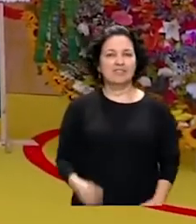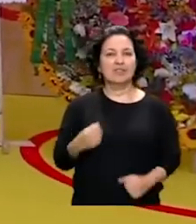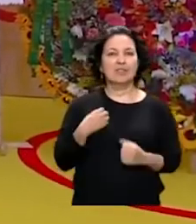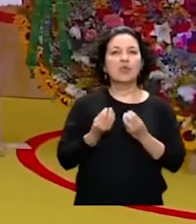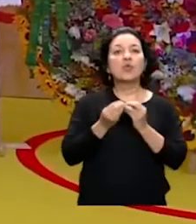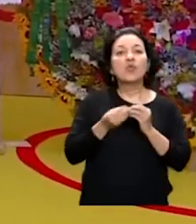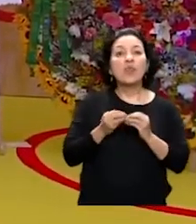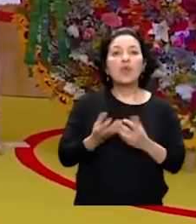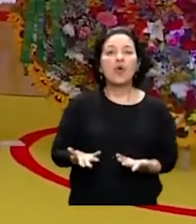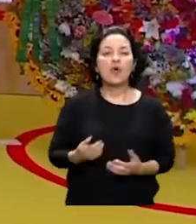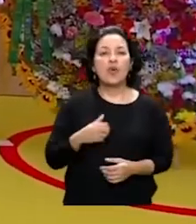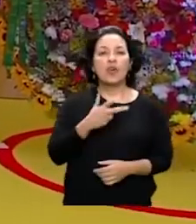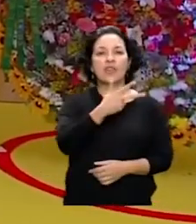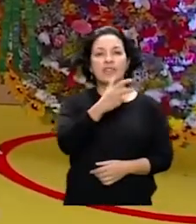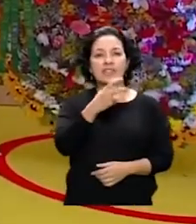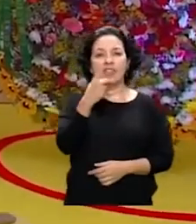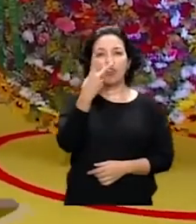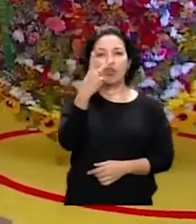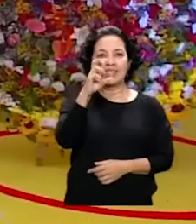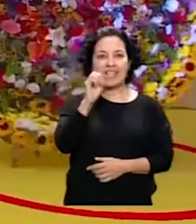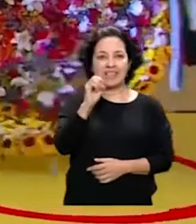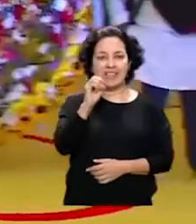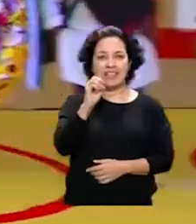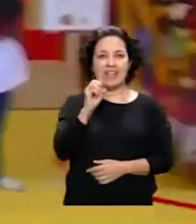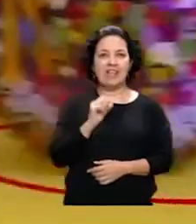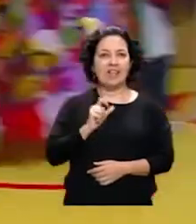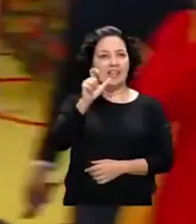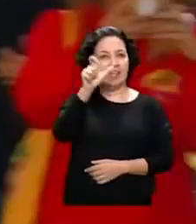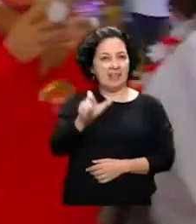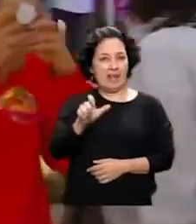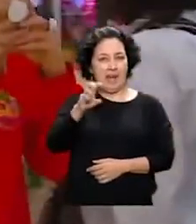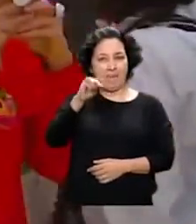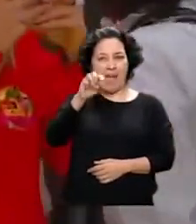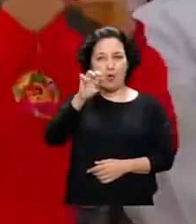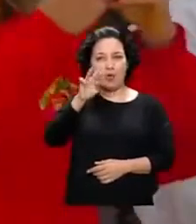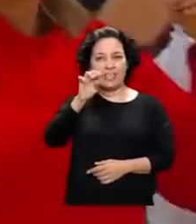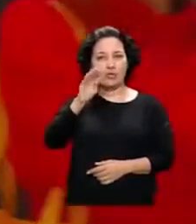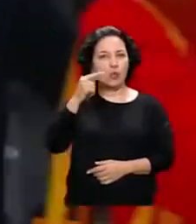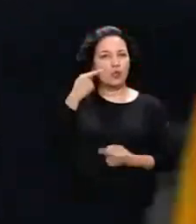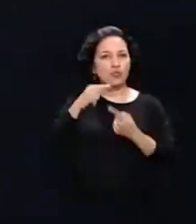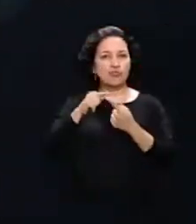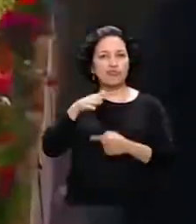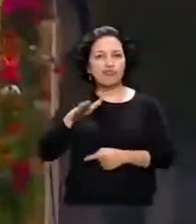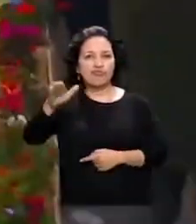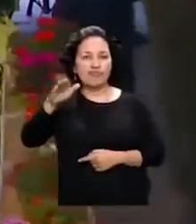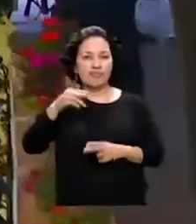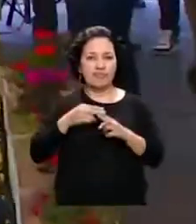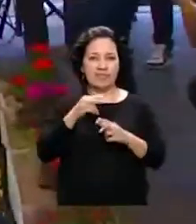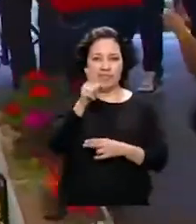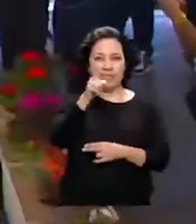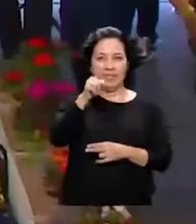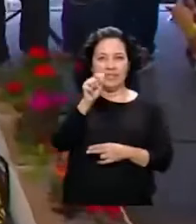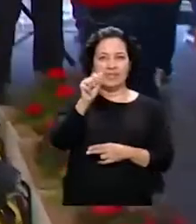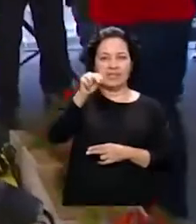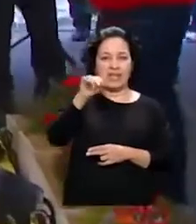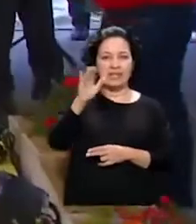Número de contrato 370, Boris Mauricio Sánchez Martínez, Vereda San Ignacio. El aplauso más